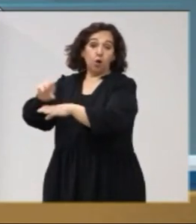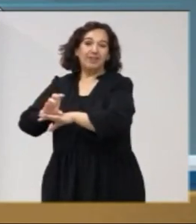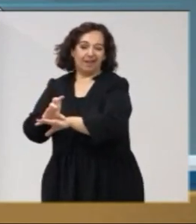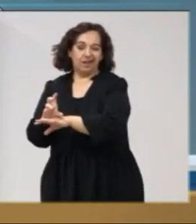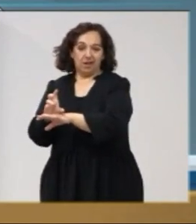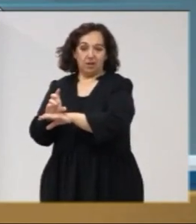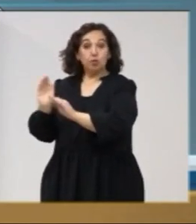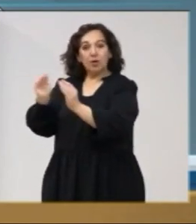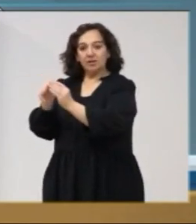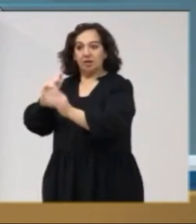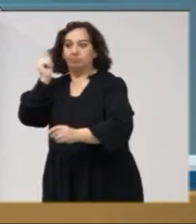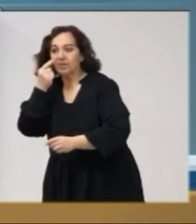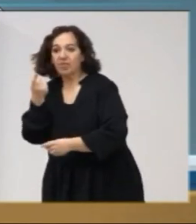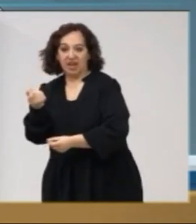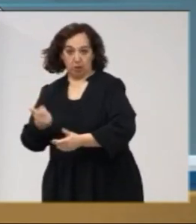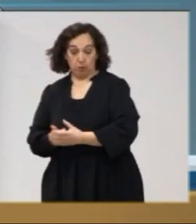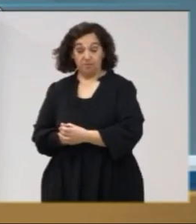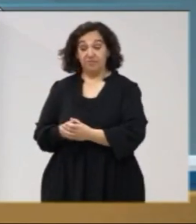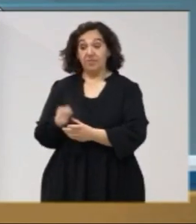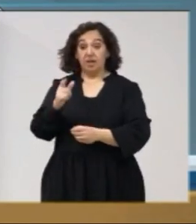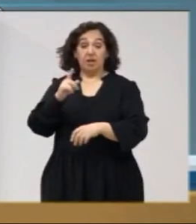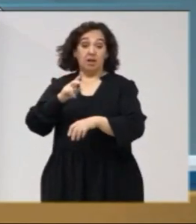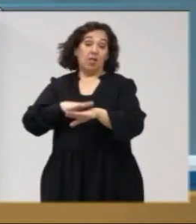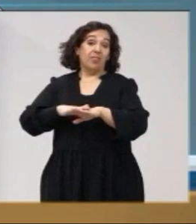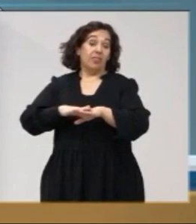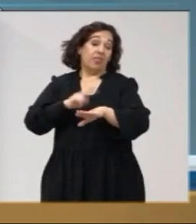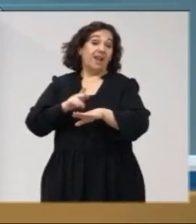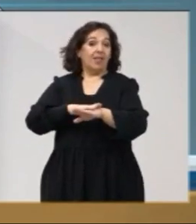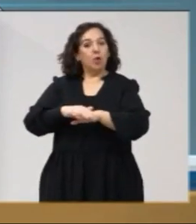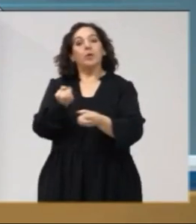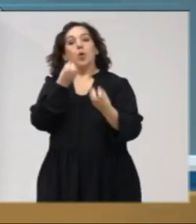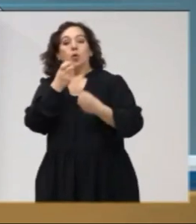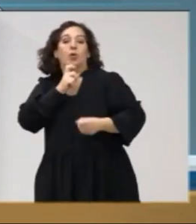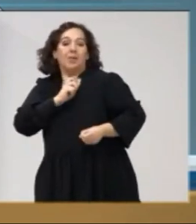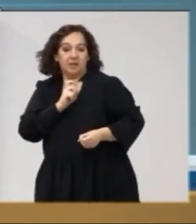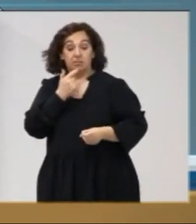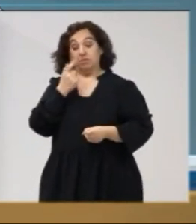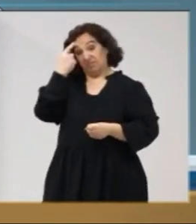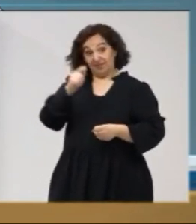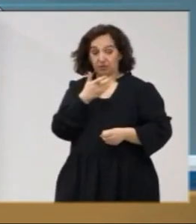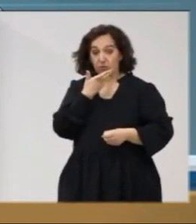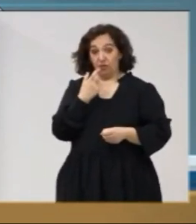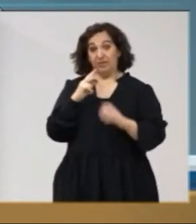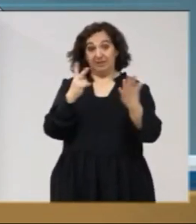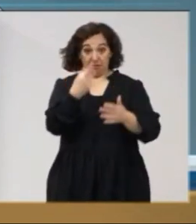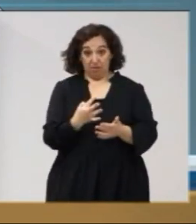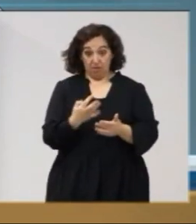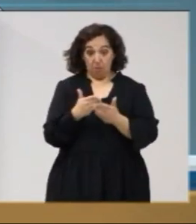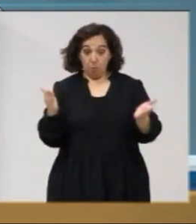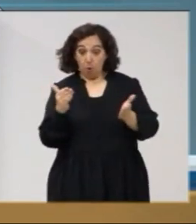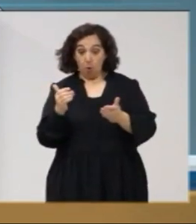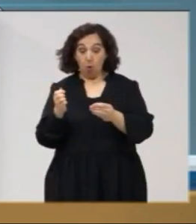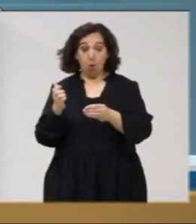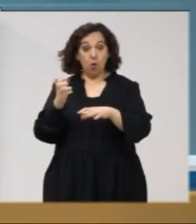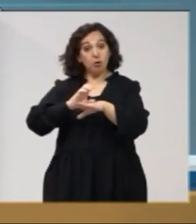que me lo comunicaba, pues para que tuviera conocimiento de que a las 7:30, que es la hora de apertura de la